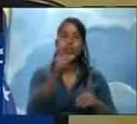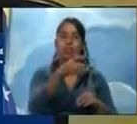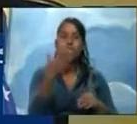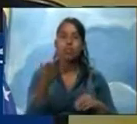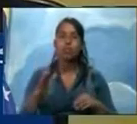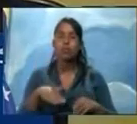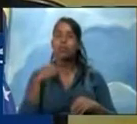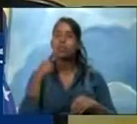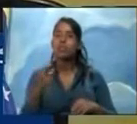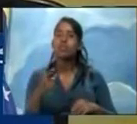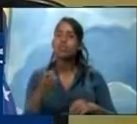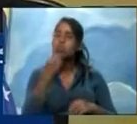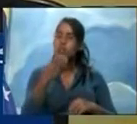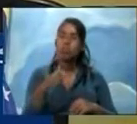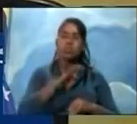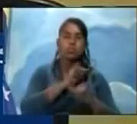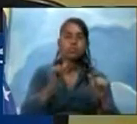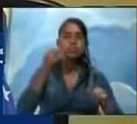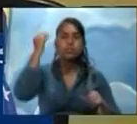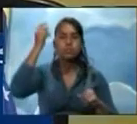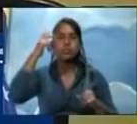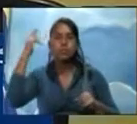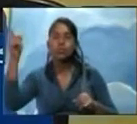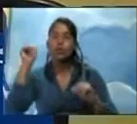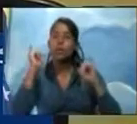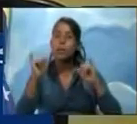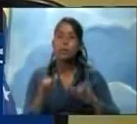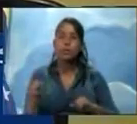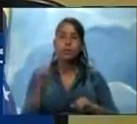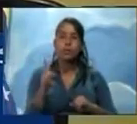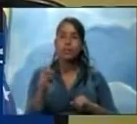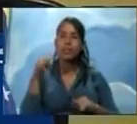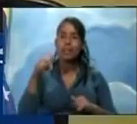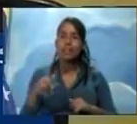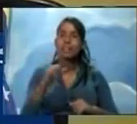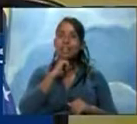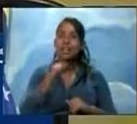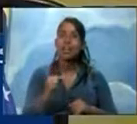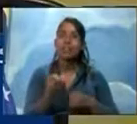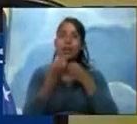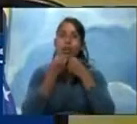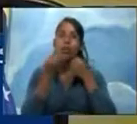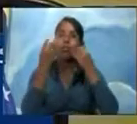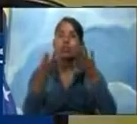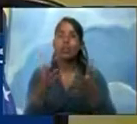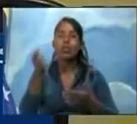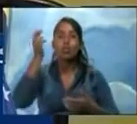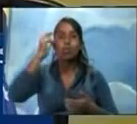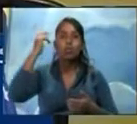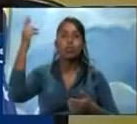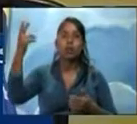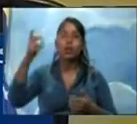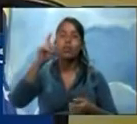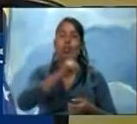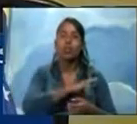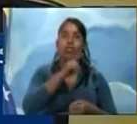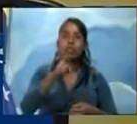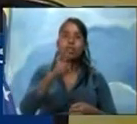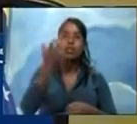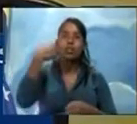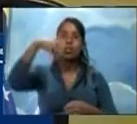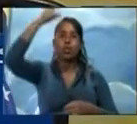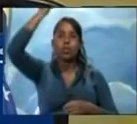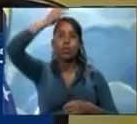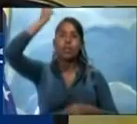pudiese decir, bueno, eso lo pensó, él lo soñó él mismo. No, él había contado los sueños de los